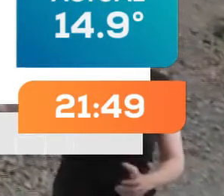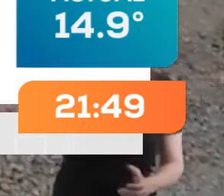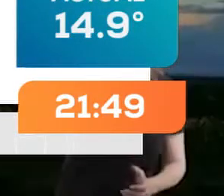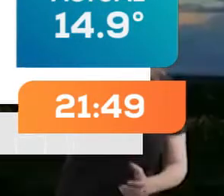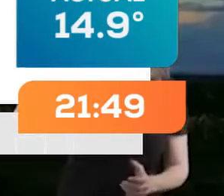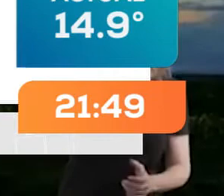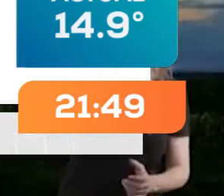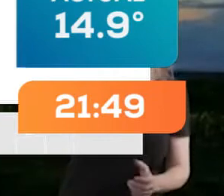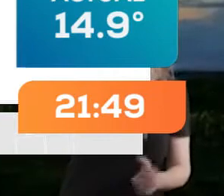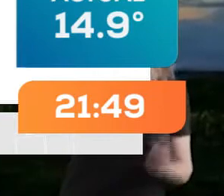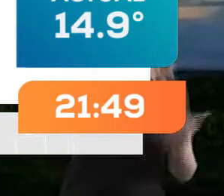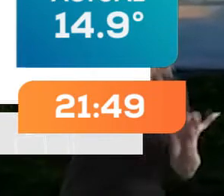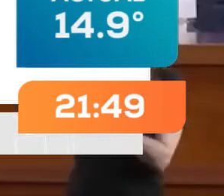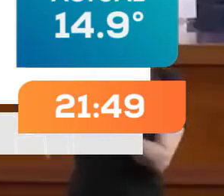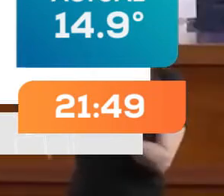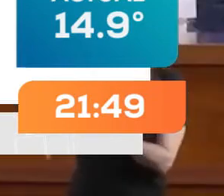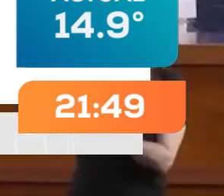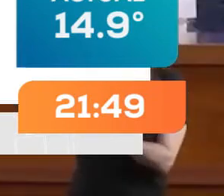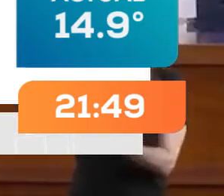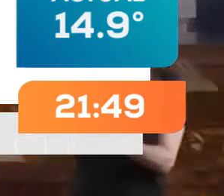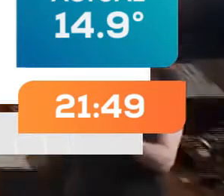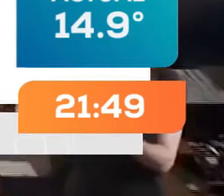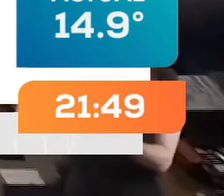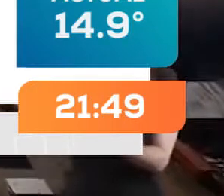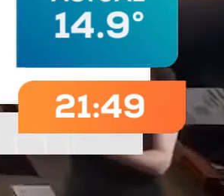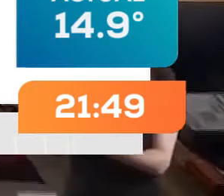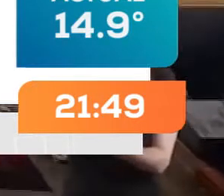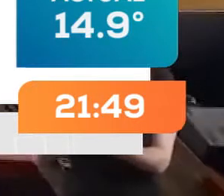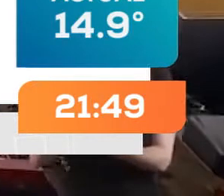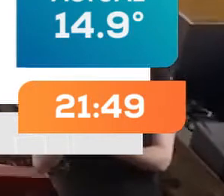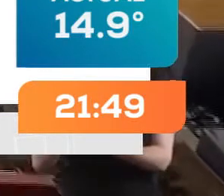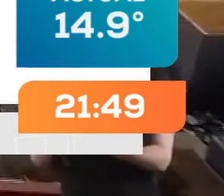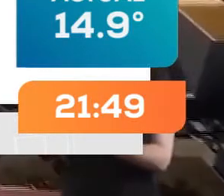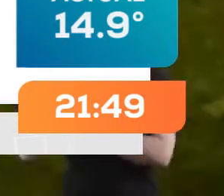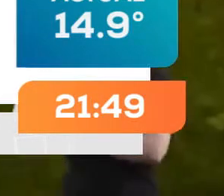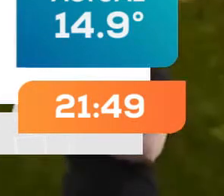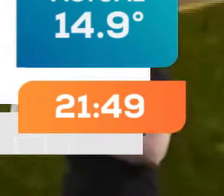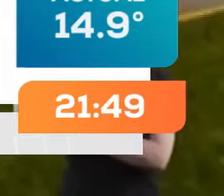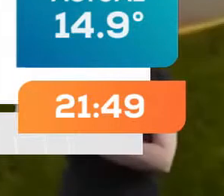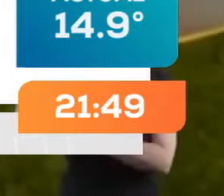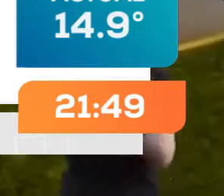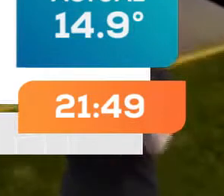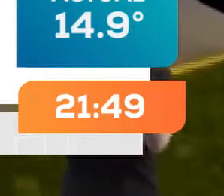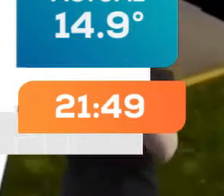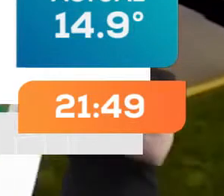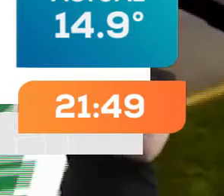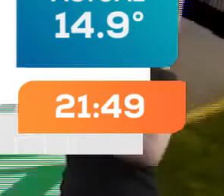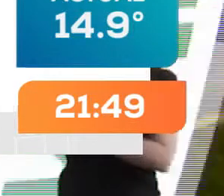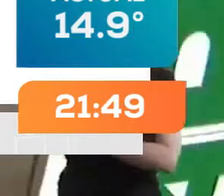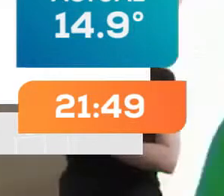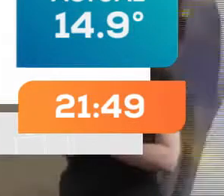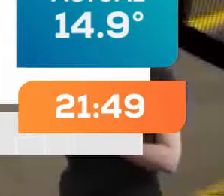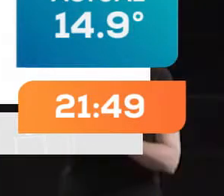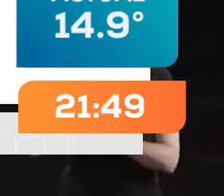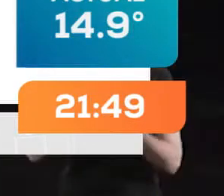importante por delante. Con el correr del tiempo nos dimos cuenta de la importancia que tienen esos molinos y la importancia que tienen